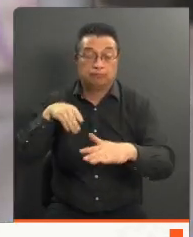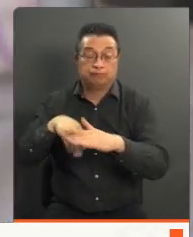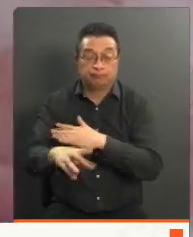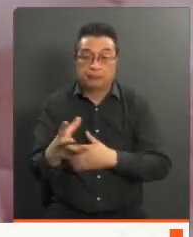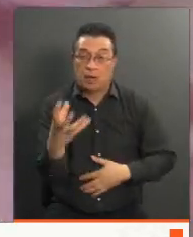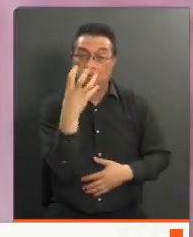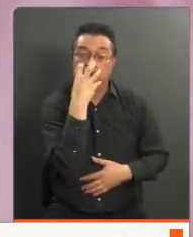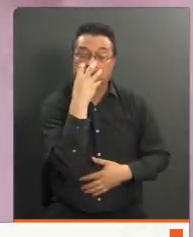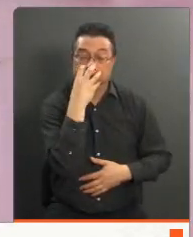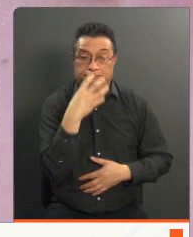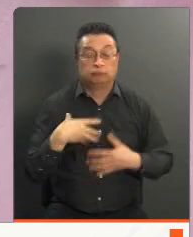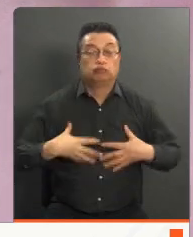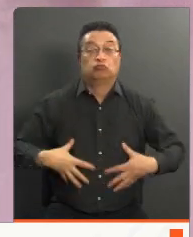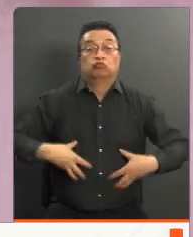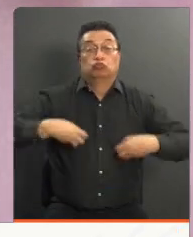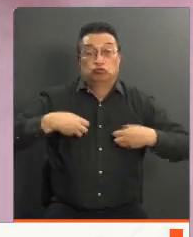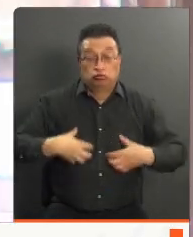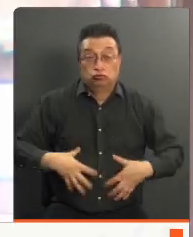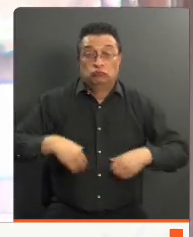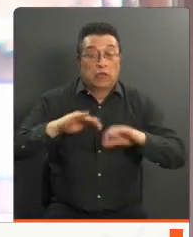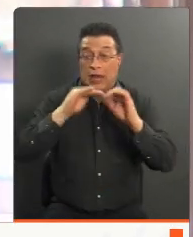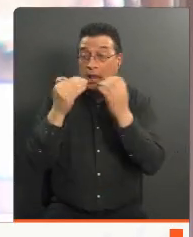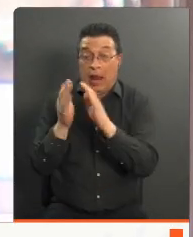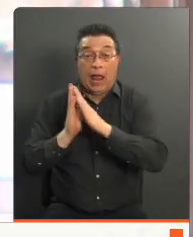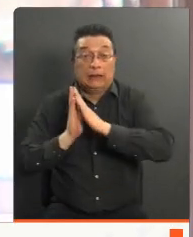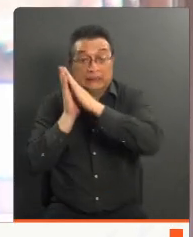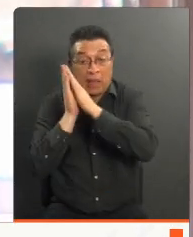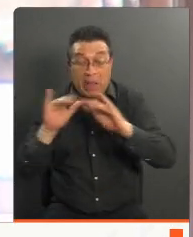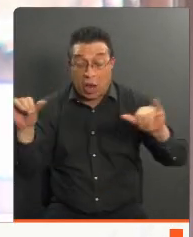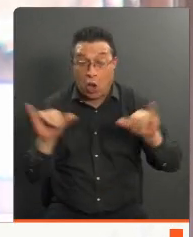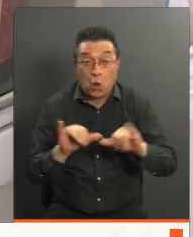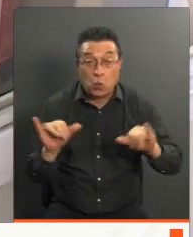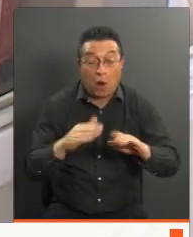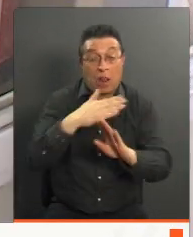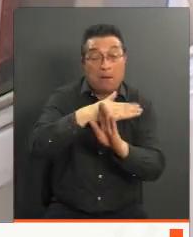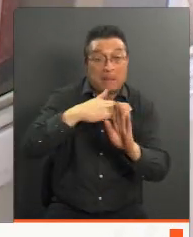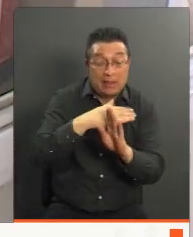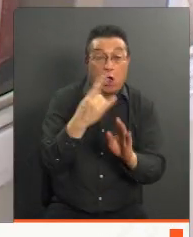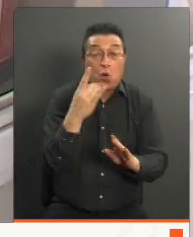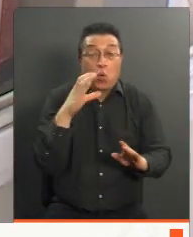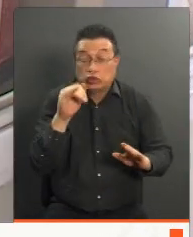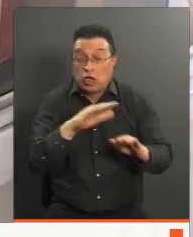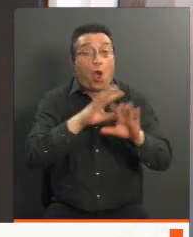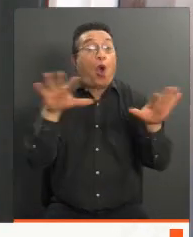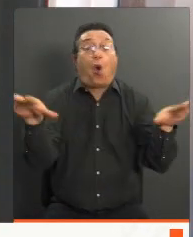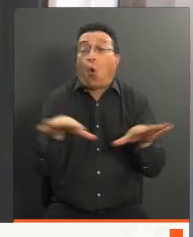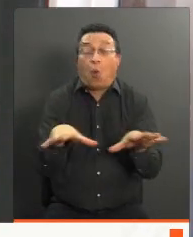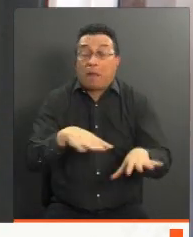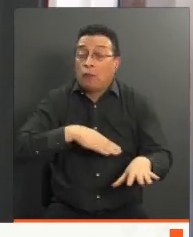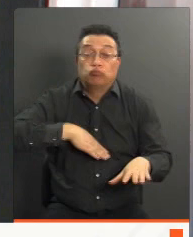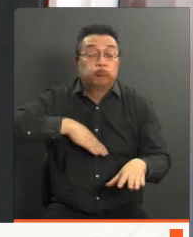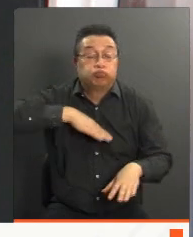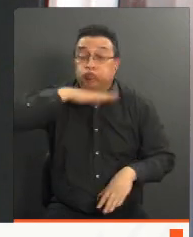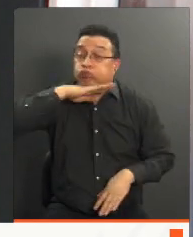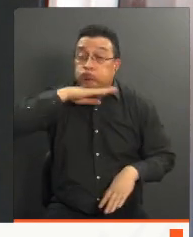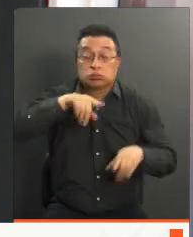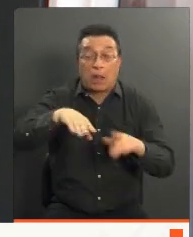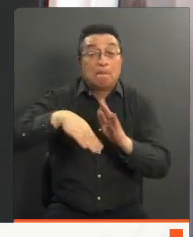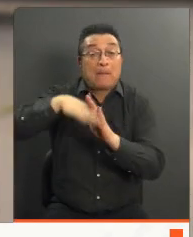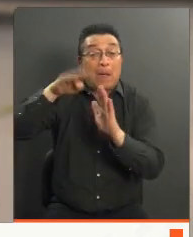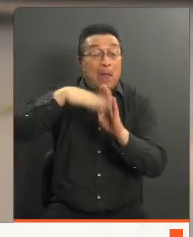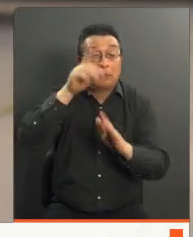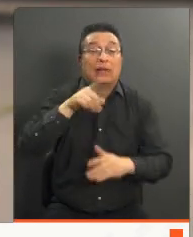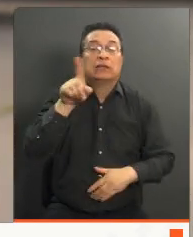este hospital, que tiene todas sus camas pediátricas de agudo, intermedio y UCI ocupadas con niños, la mayoría por virus